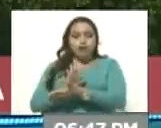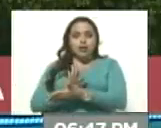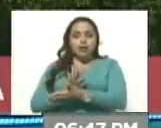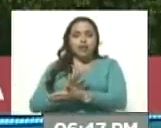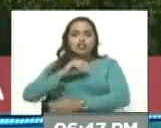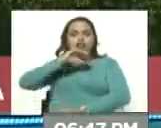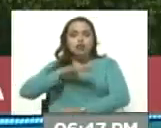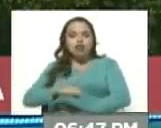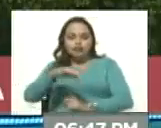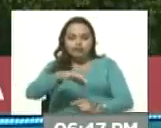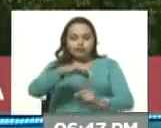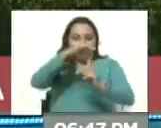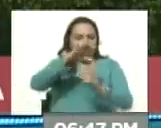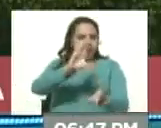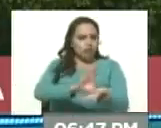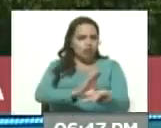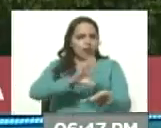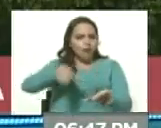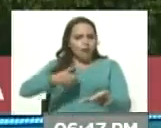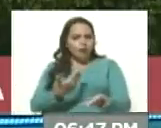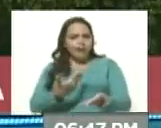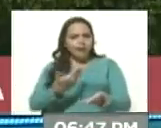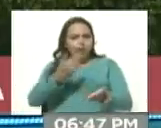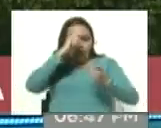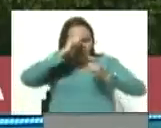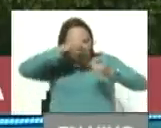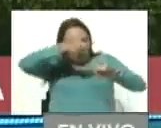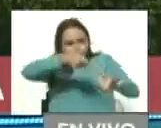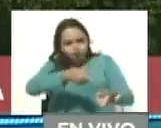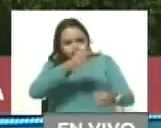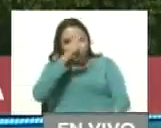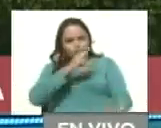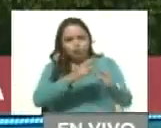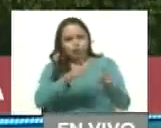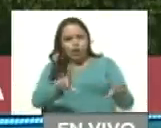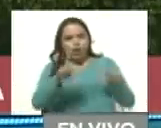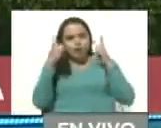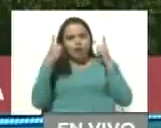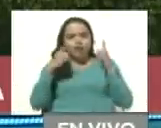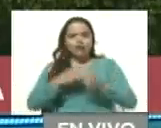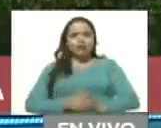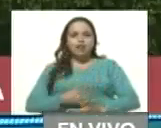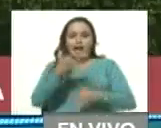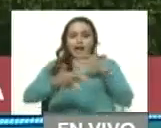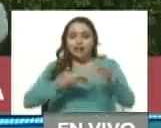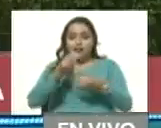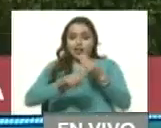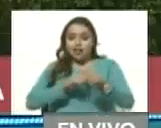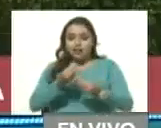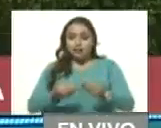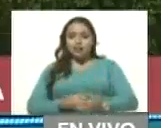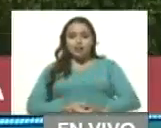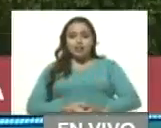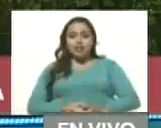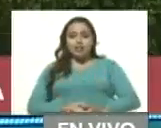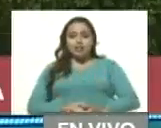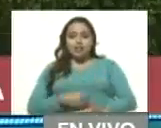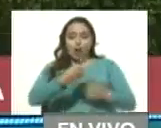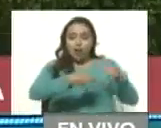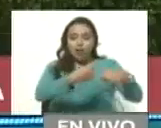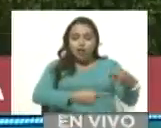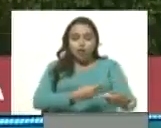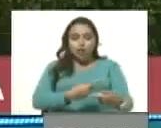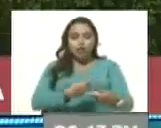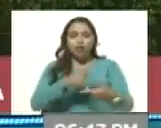seleccionaron en esta ciudad para reivindicar el rol de la guaira y los aportes que tuvo la generación bicentenaria de la guaira